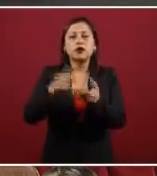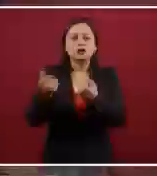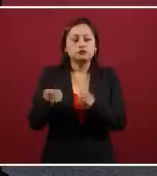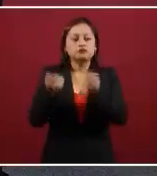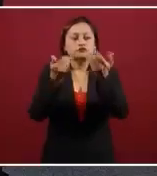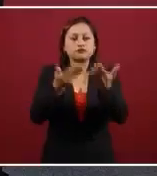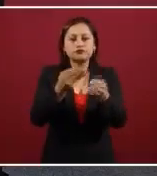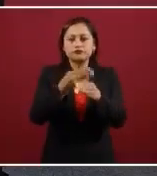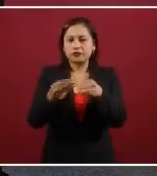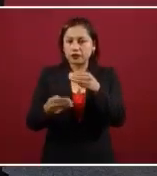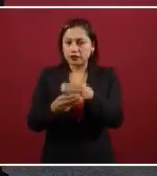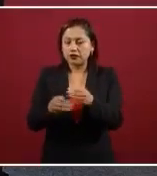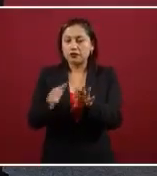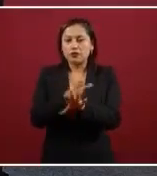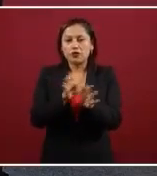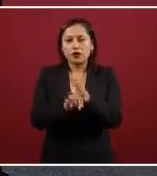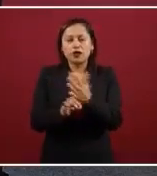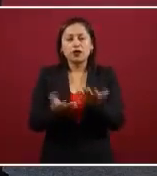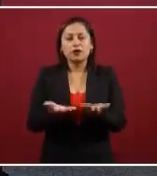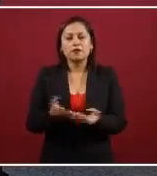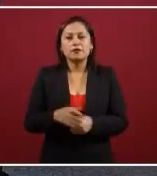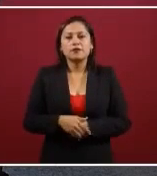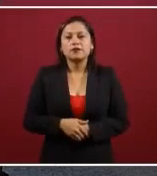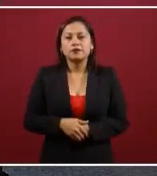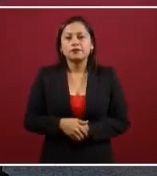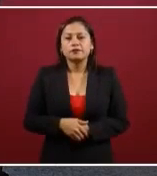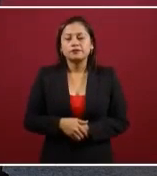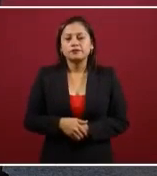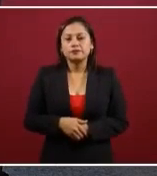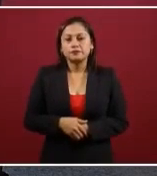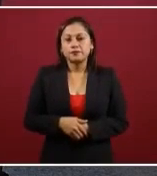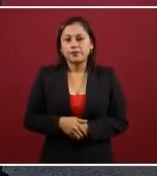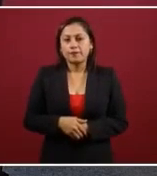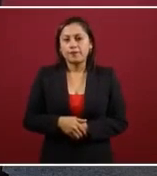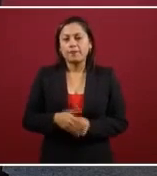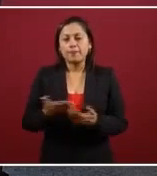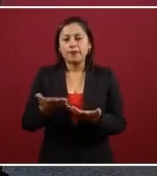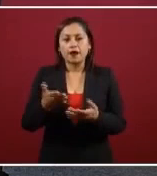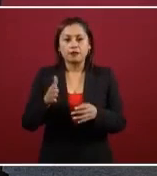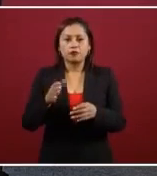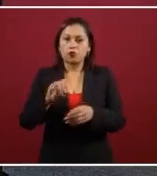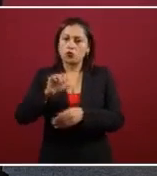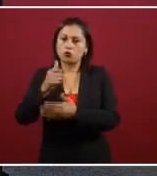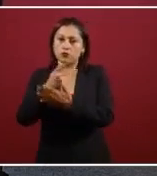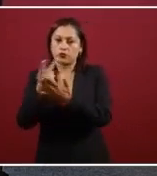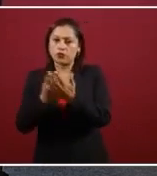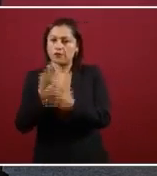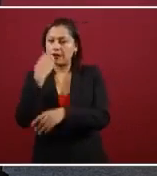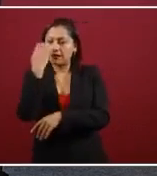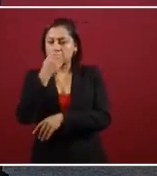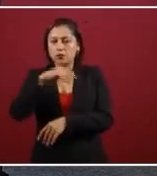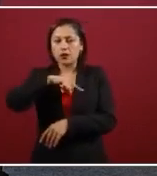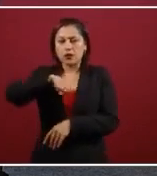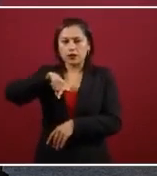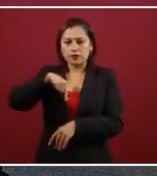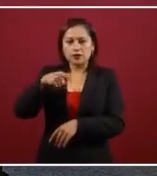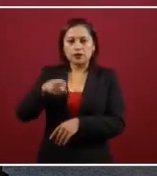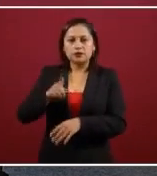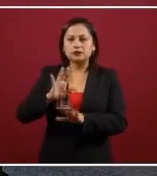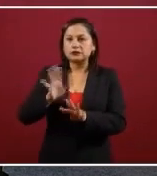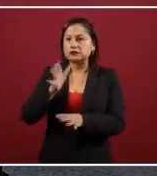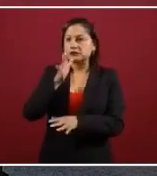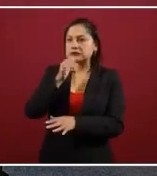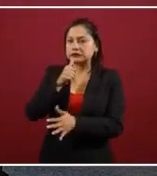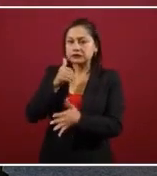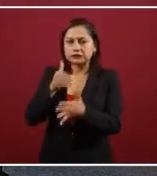fuera una especie primero como lo que se está haciendo como con Escuela Nuestra, no se pudo, se hicieron las adjudicaciones